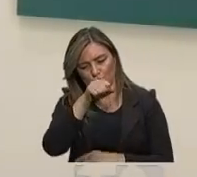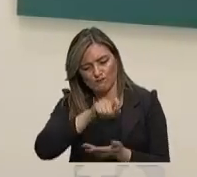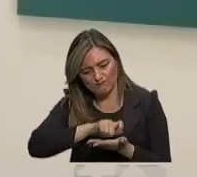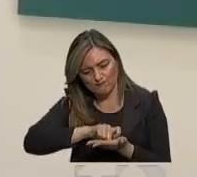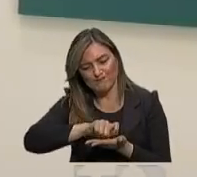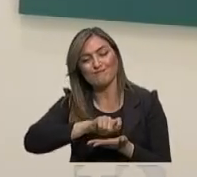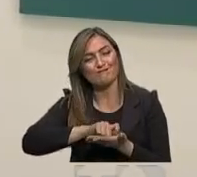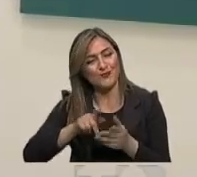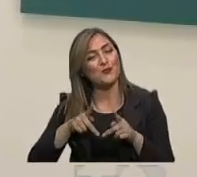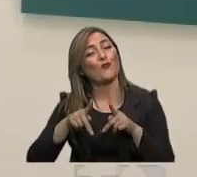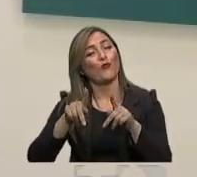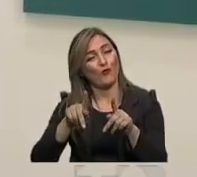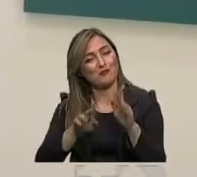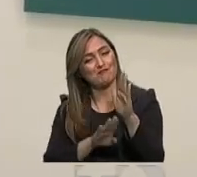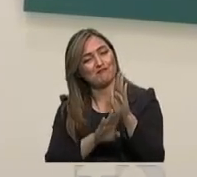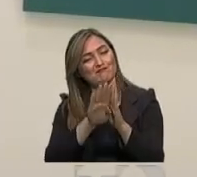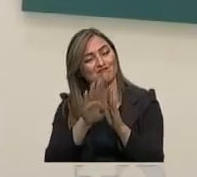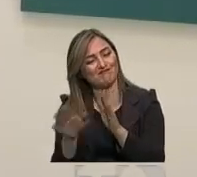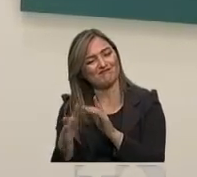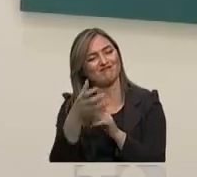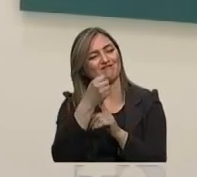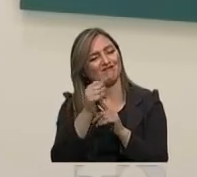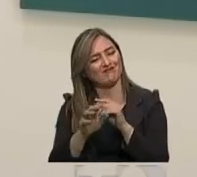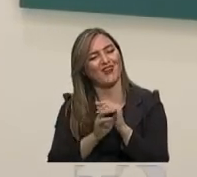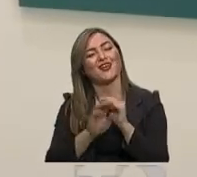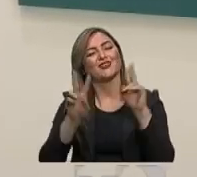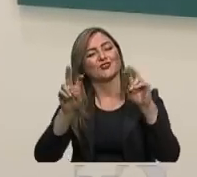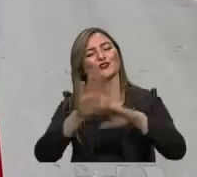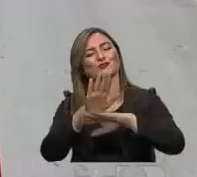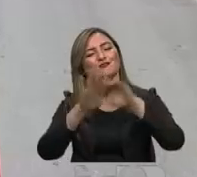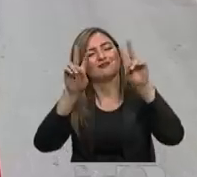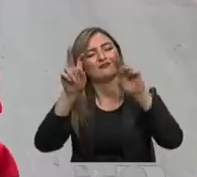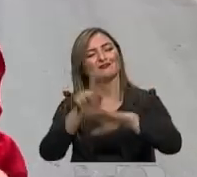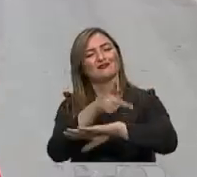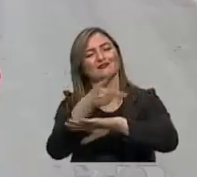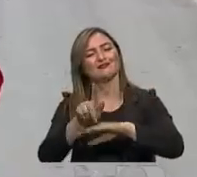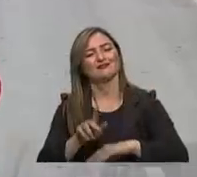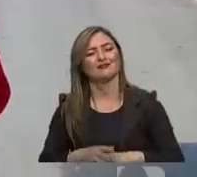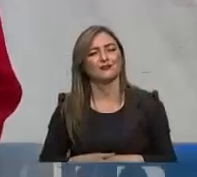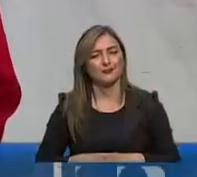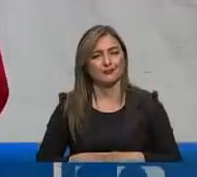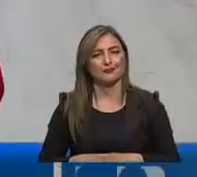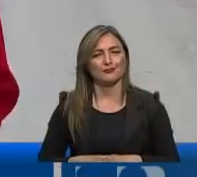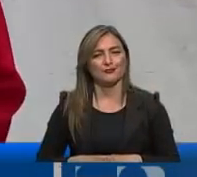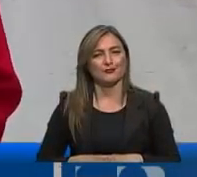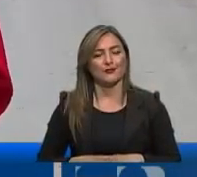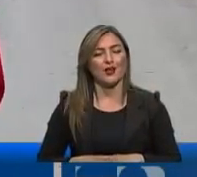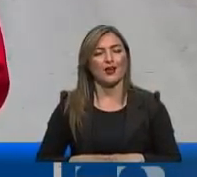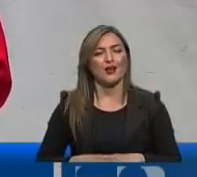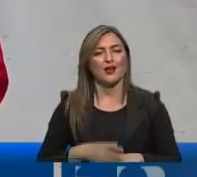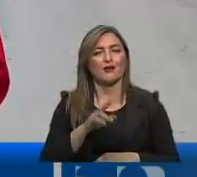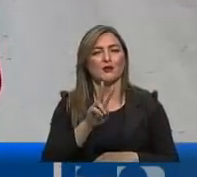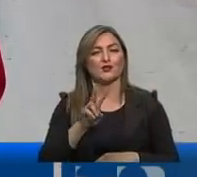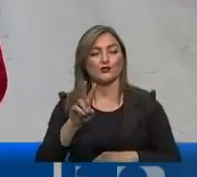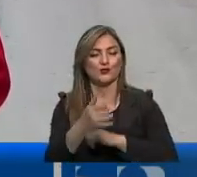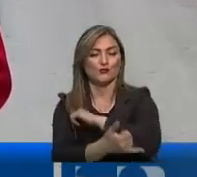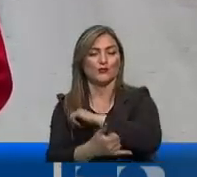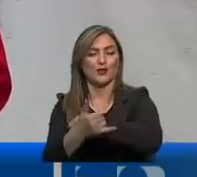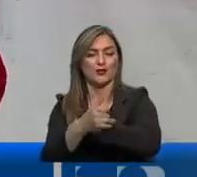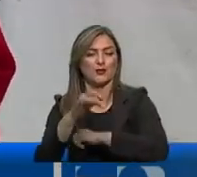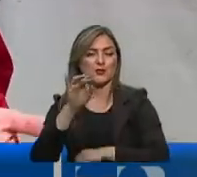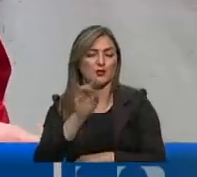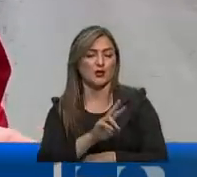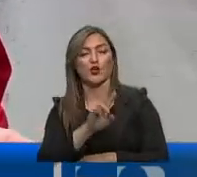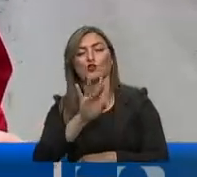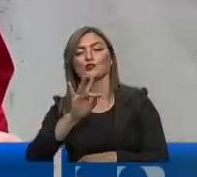escribir le han permitido abrirse paso en el mundo de la poesía. 80 poetas de 22 países se dieron cita